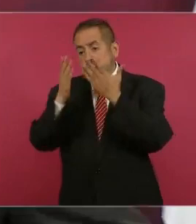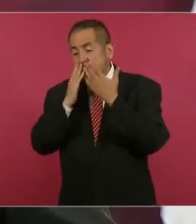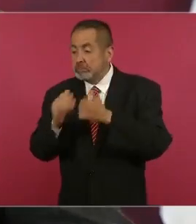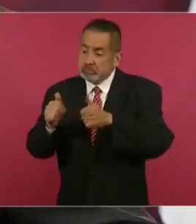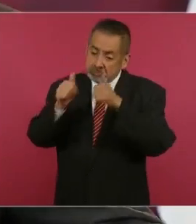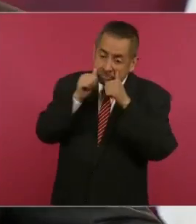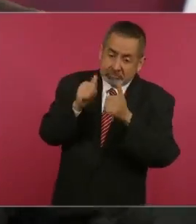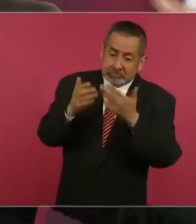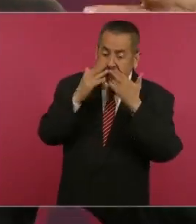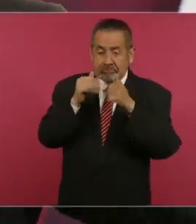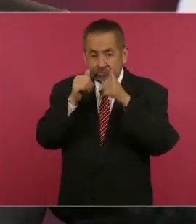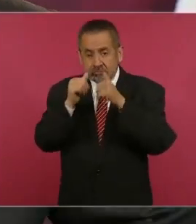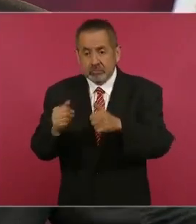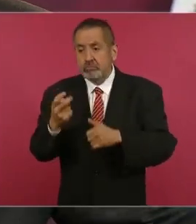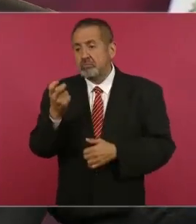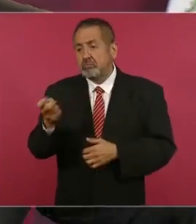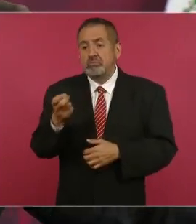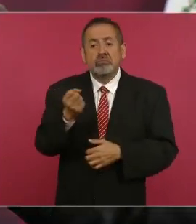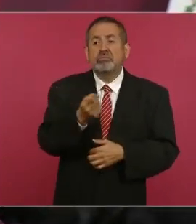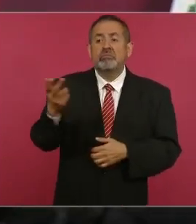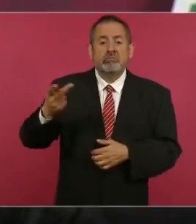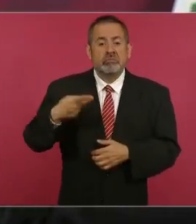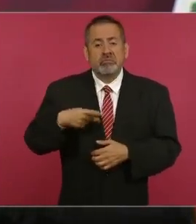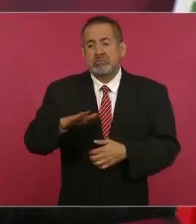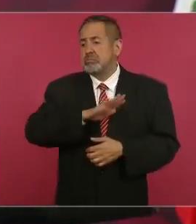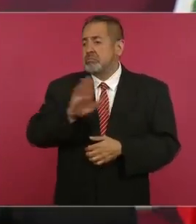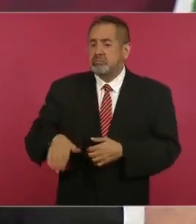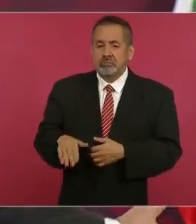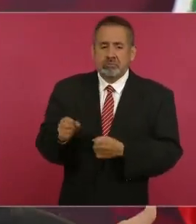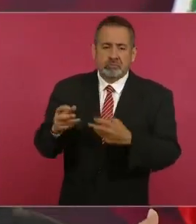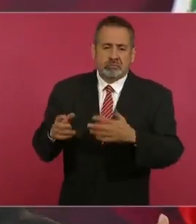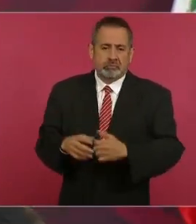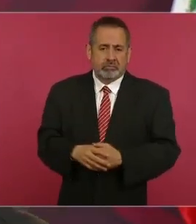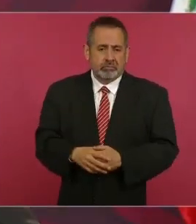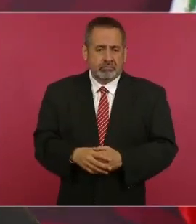atención habían fallecido no sé cuántos.